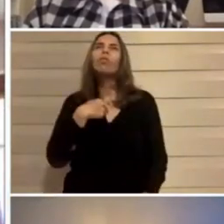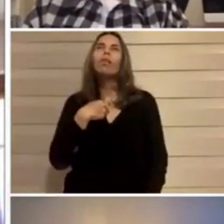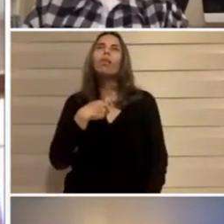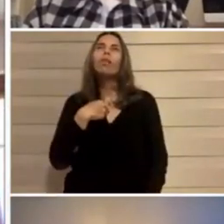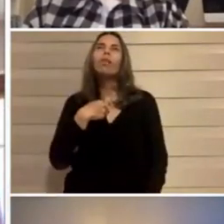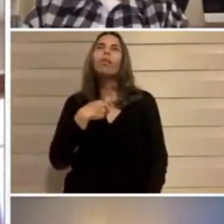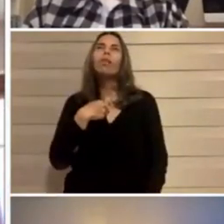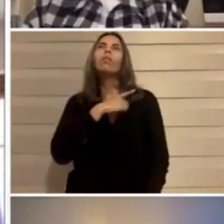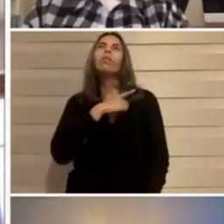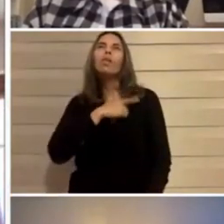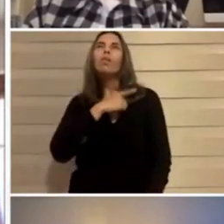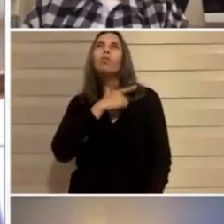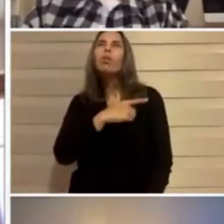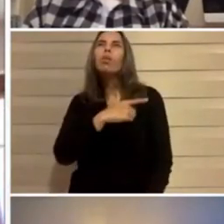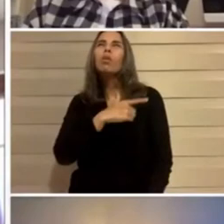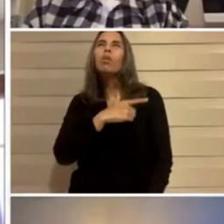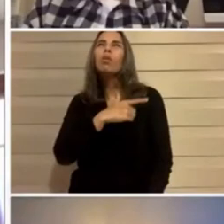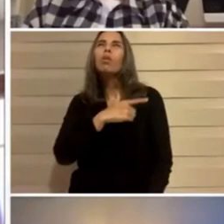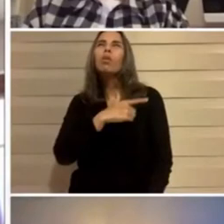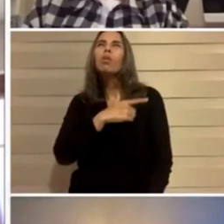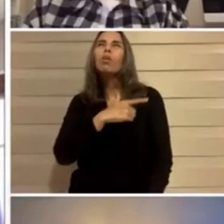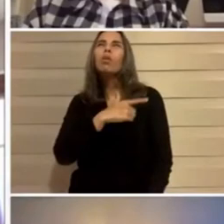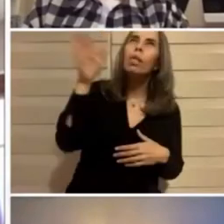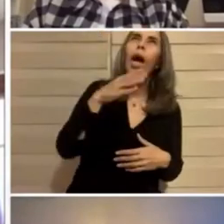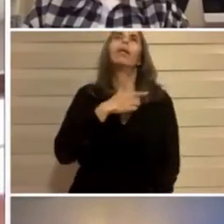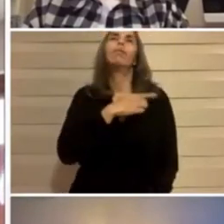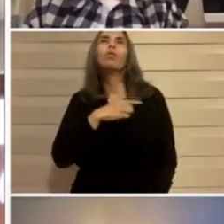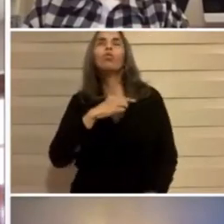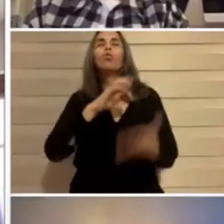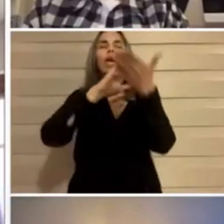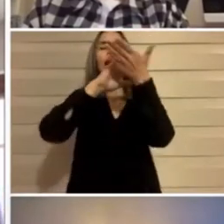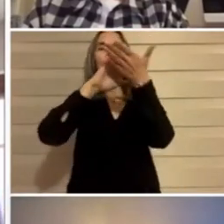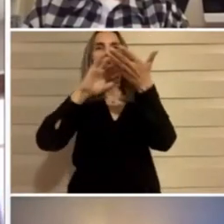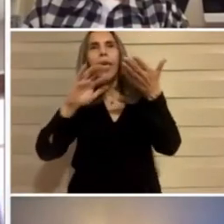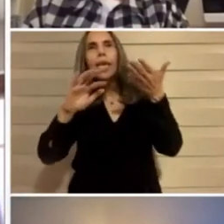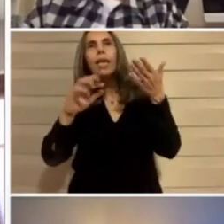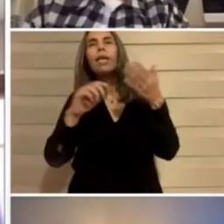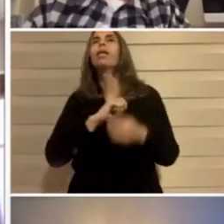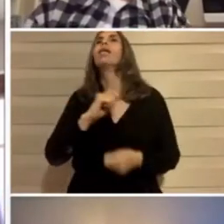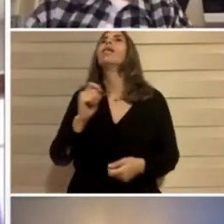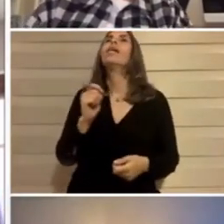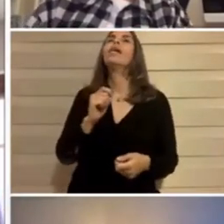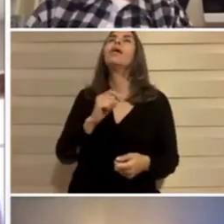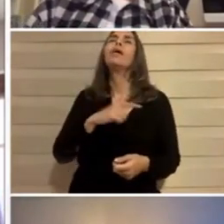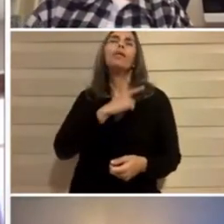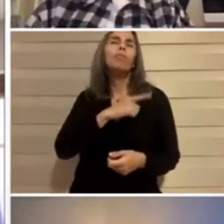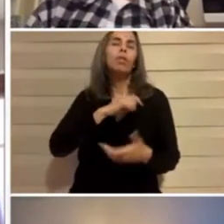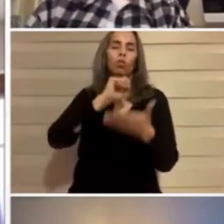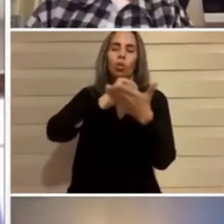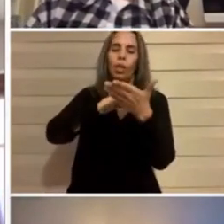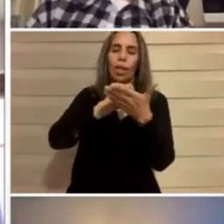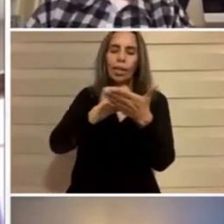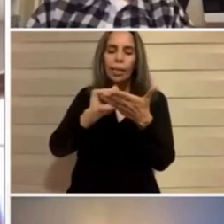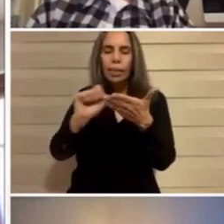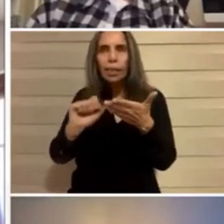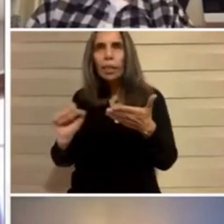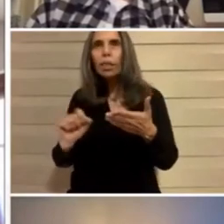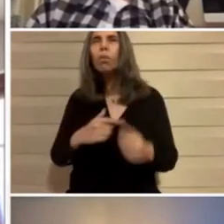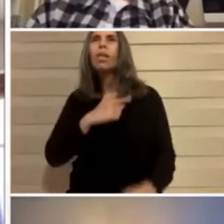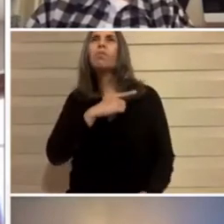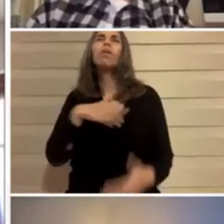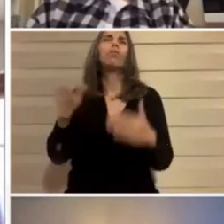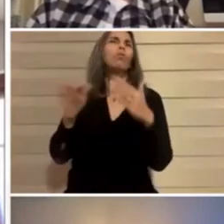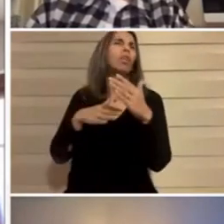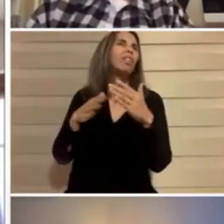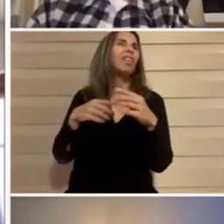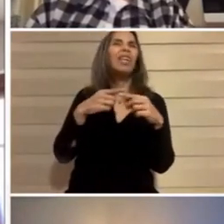música, me gusta cantar, me gusta escribir, me gusta cocinar. Hay muchas formas de expresar